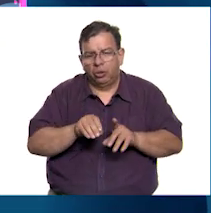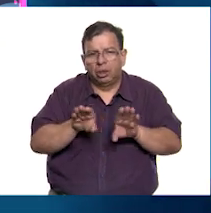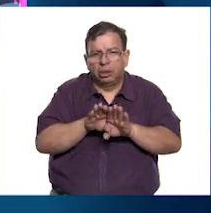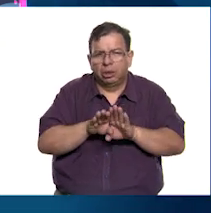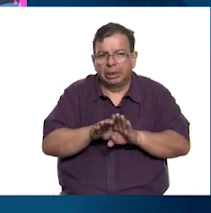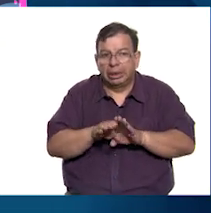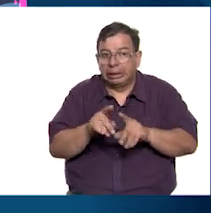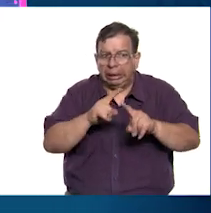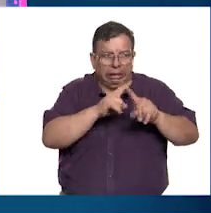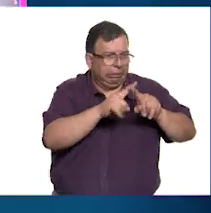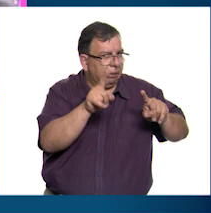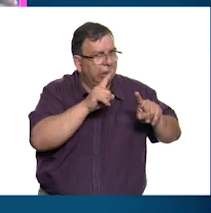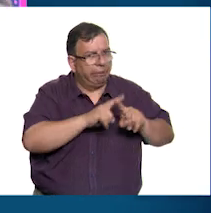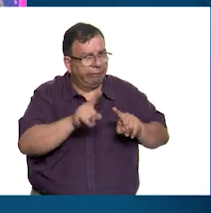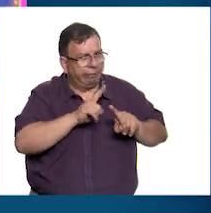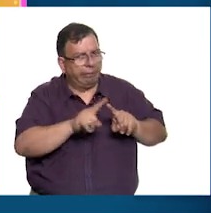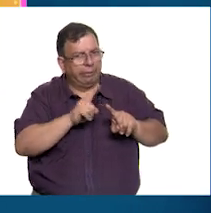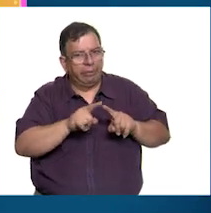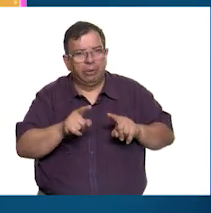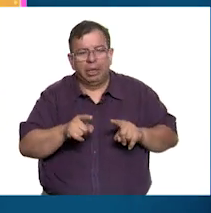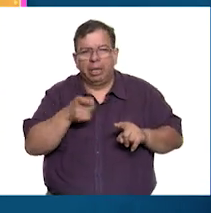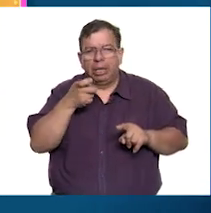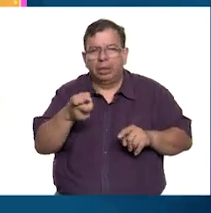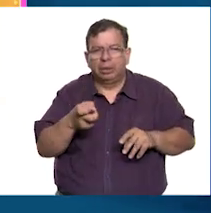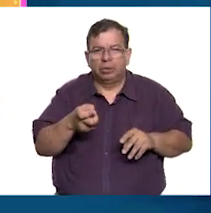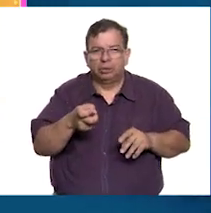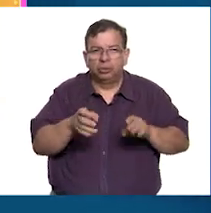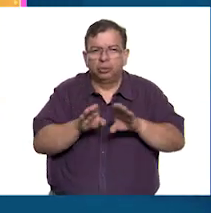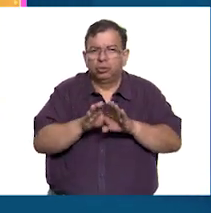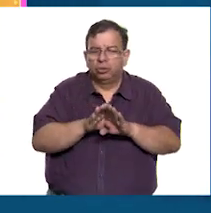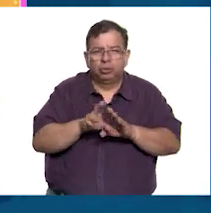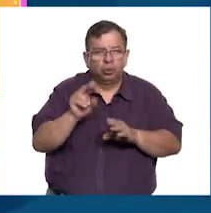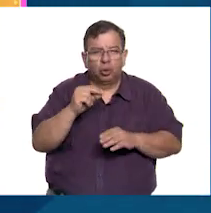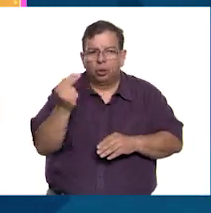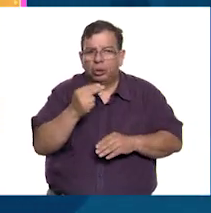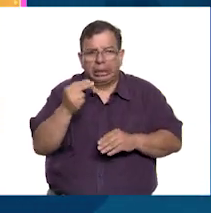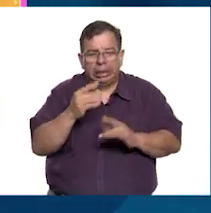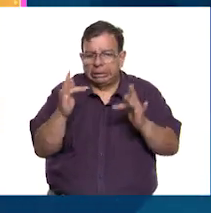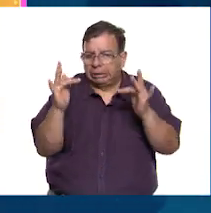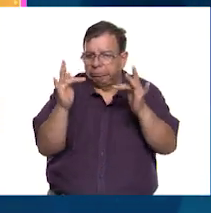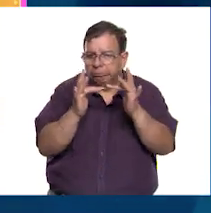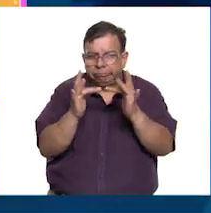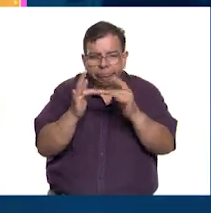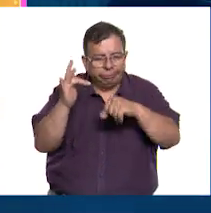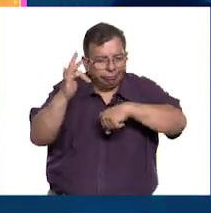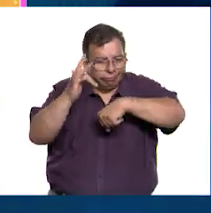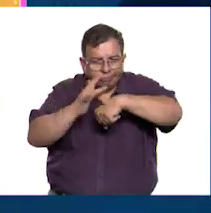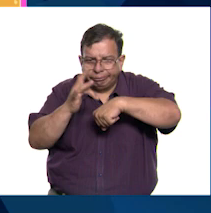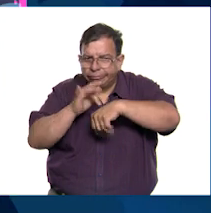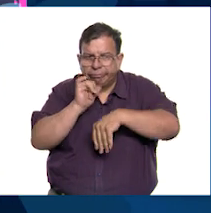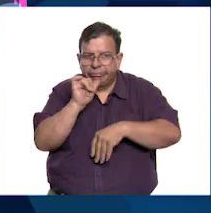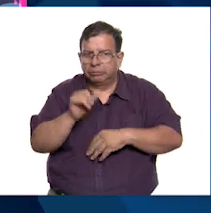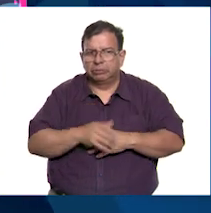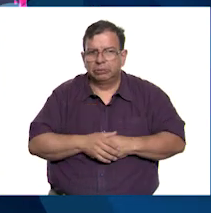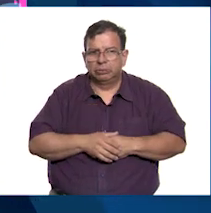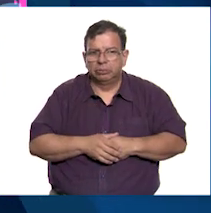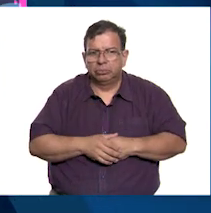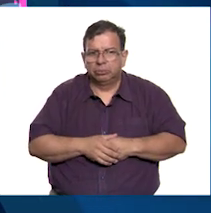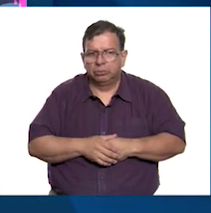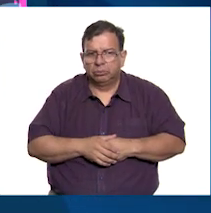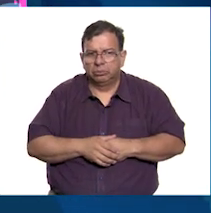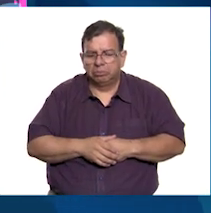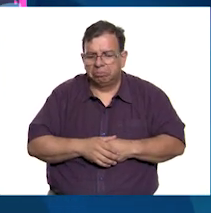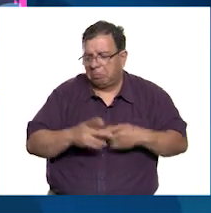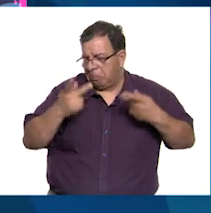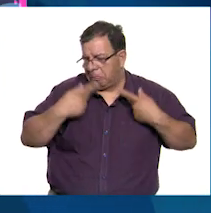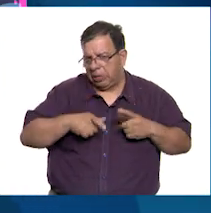infrarrojos son diferentes a los demás termómetros porque estos termómetros no requieren estar en contacto con lo que están midiendo, ya sea a